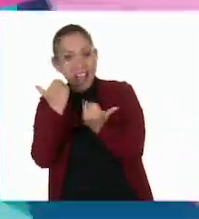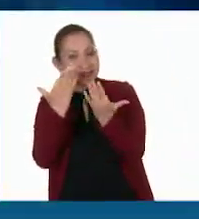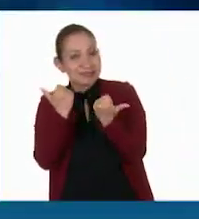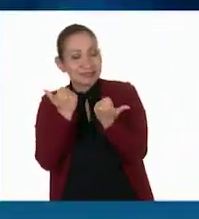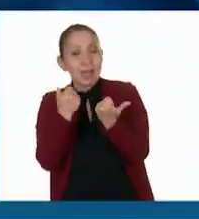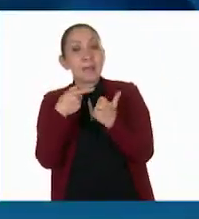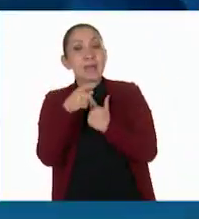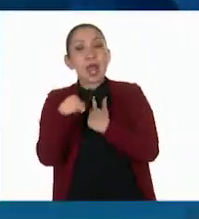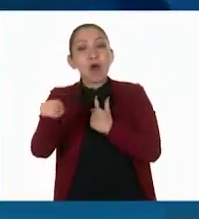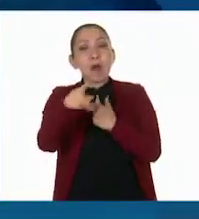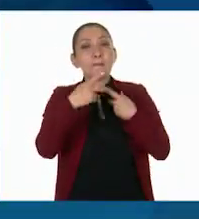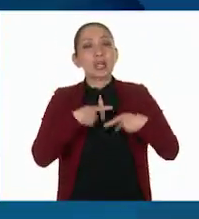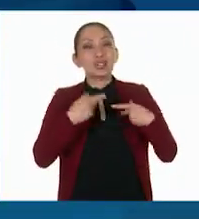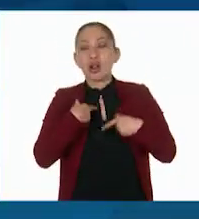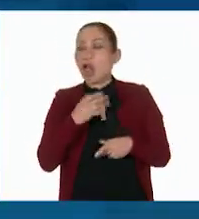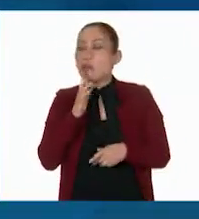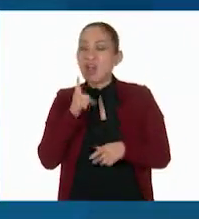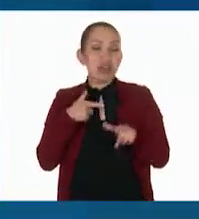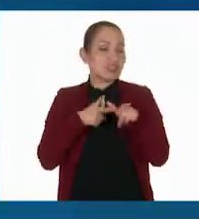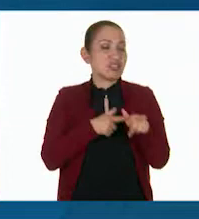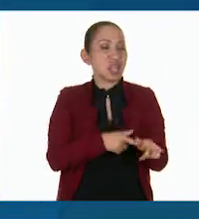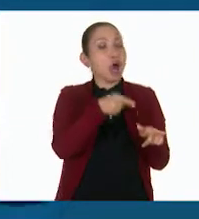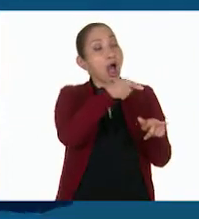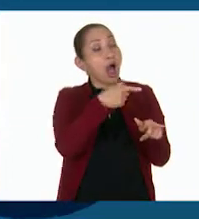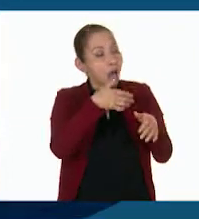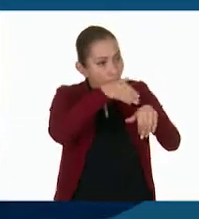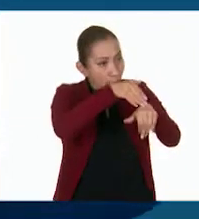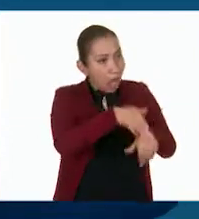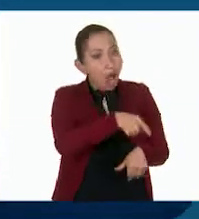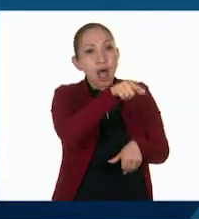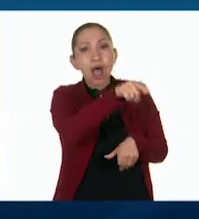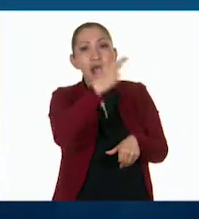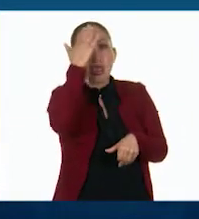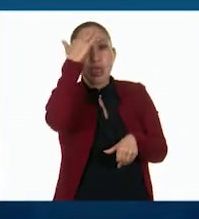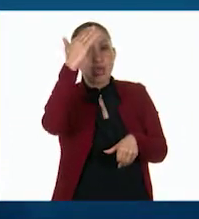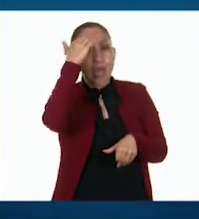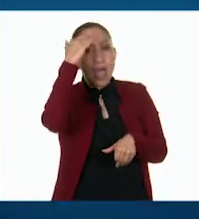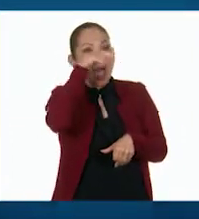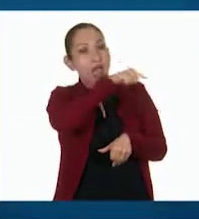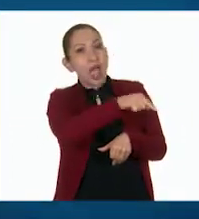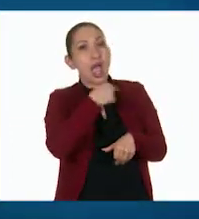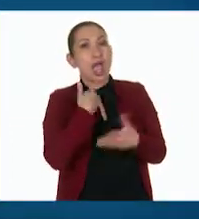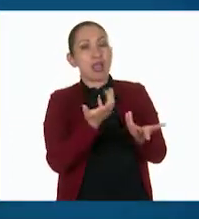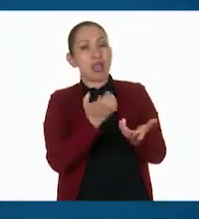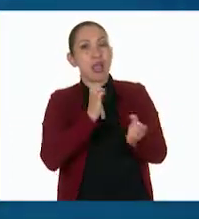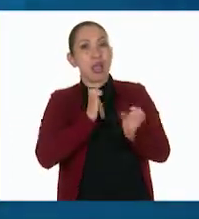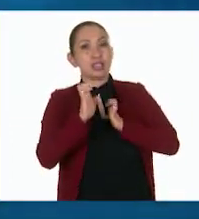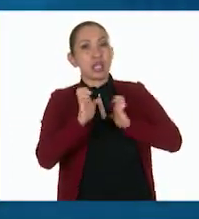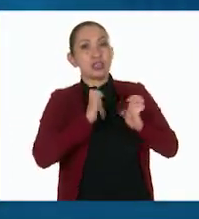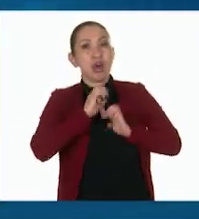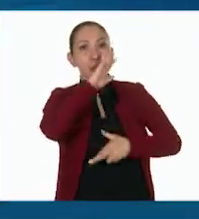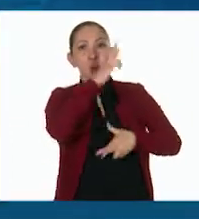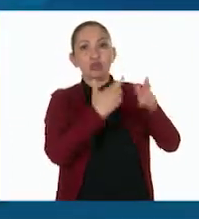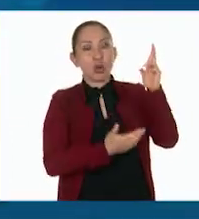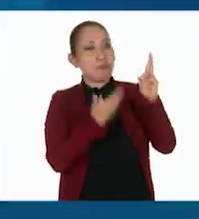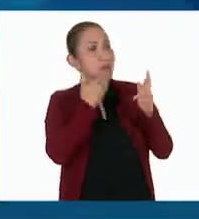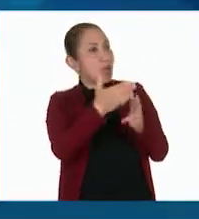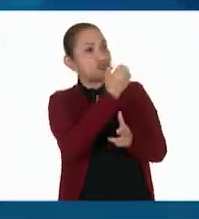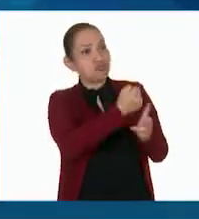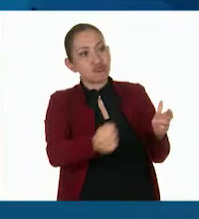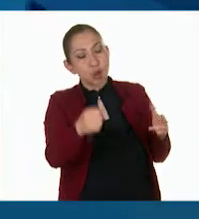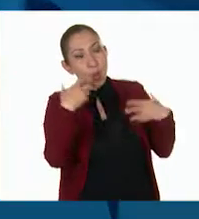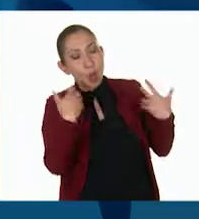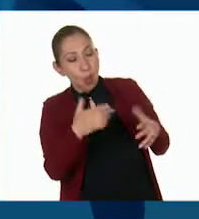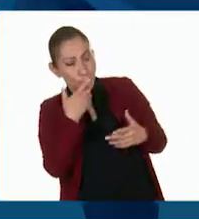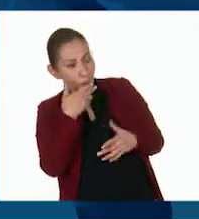común era que la gente prefiriera seguir a un caudillo, o sea, a un líder de los ejércitos revolucionarios con gran popularidad